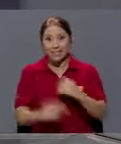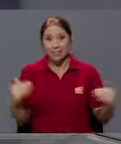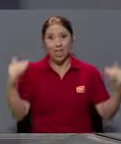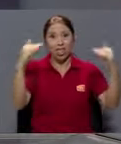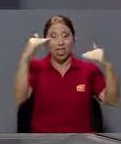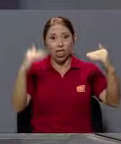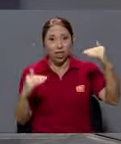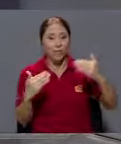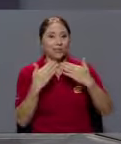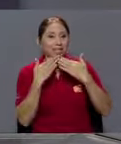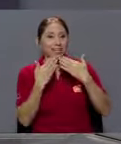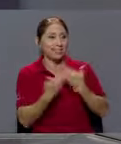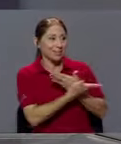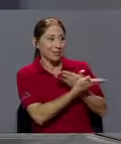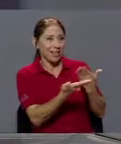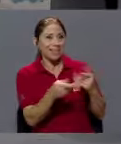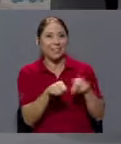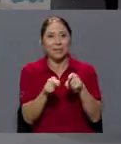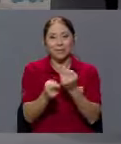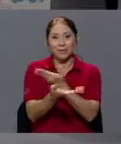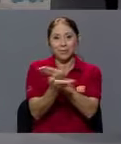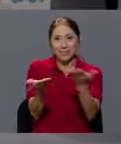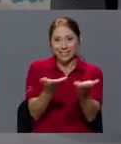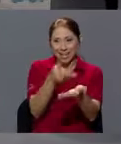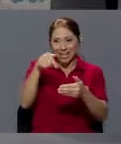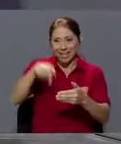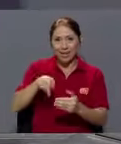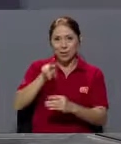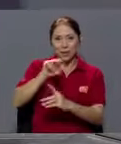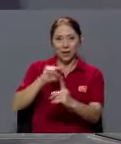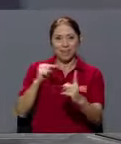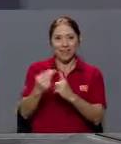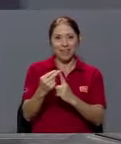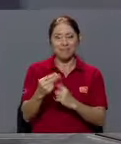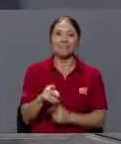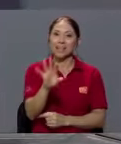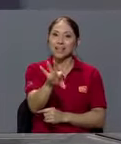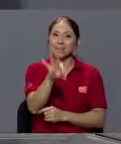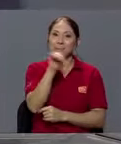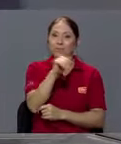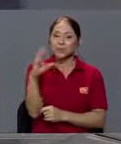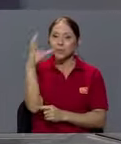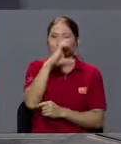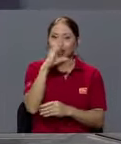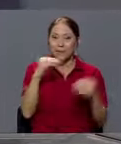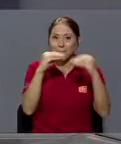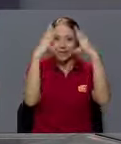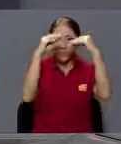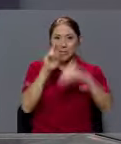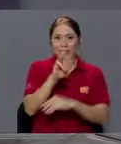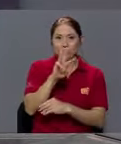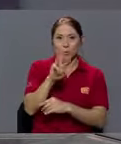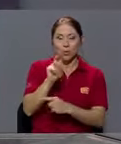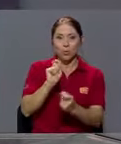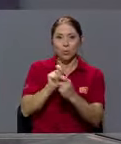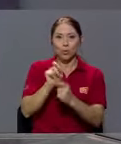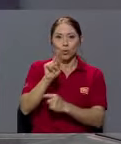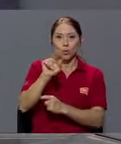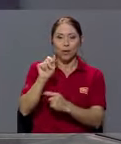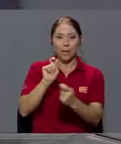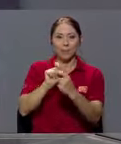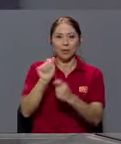que vive el país. Muchísimas gracias a ustedes por acompañarnos y a ustedes por estar con nosotros aquí en Una Mirada. Le invitamos a buscar más información en